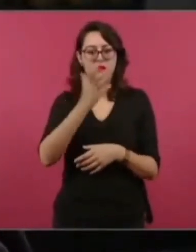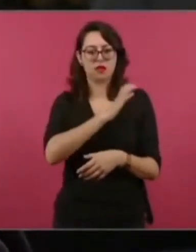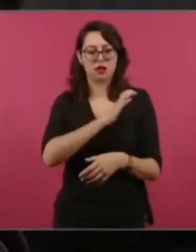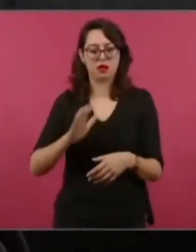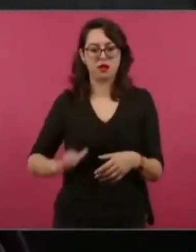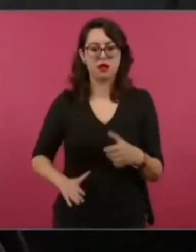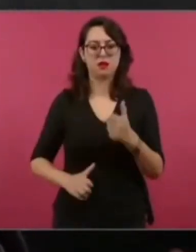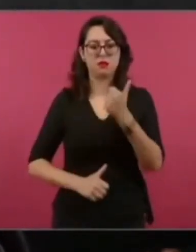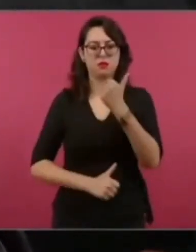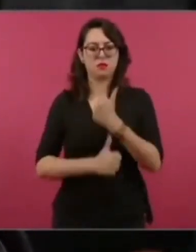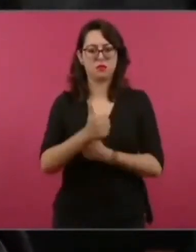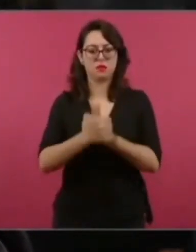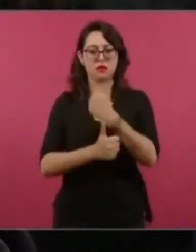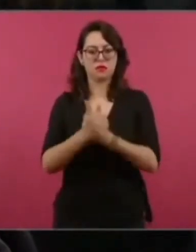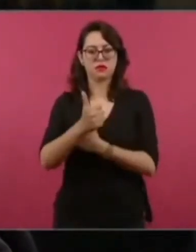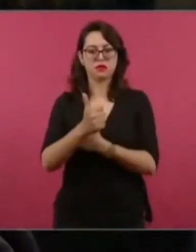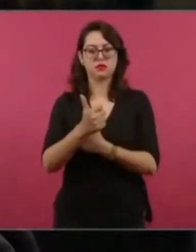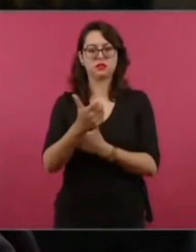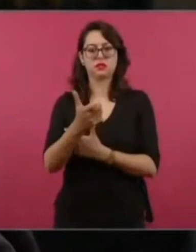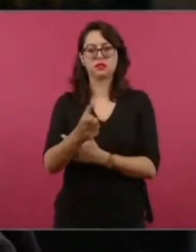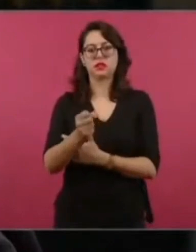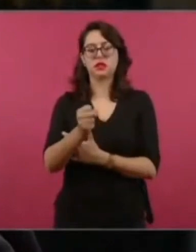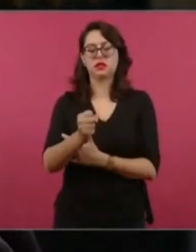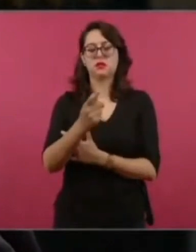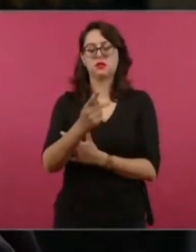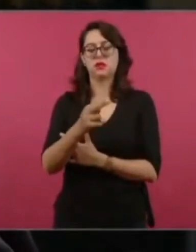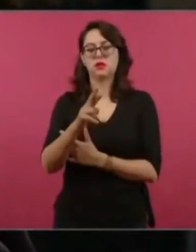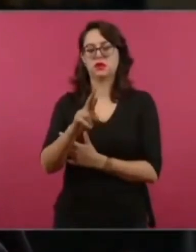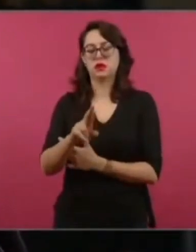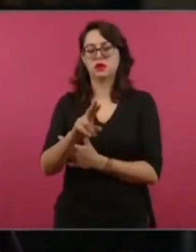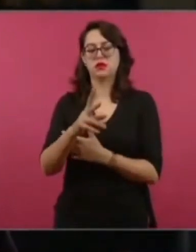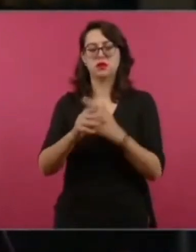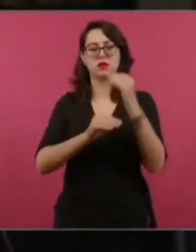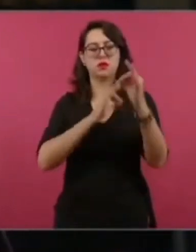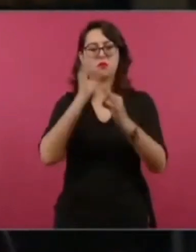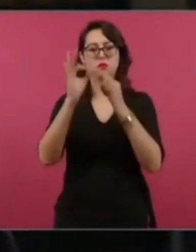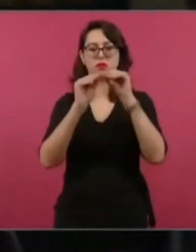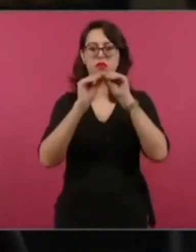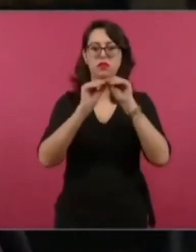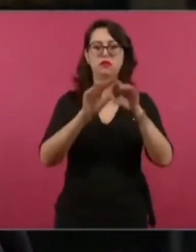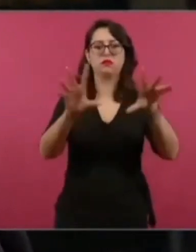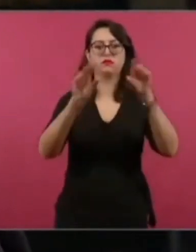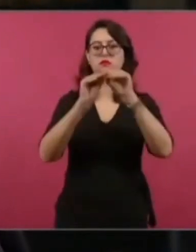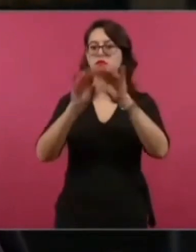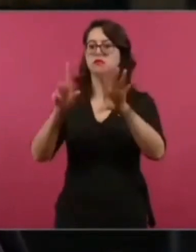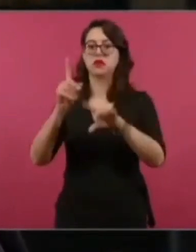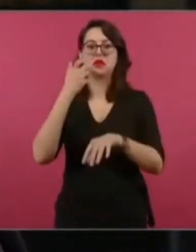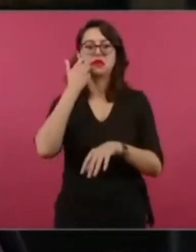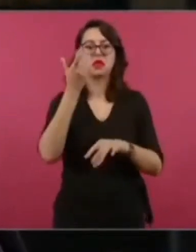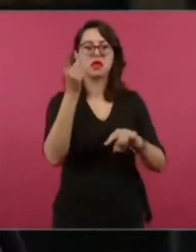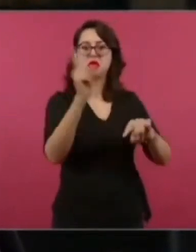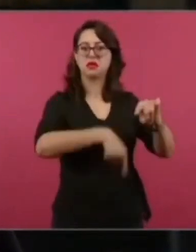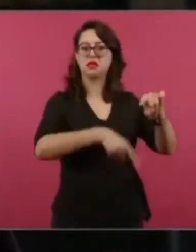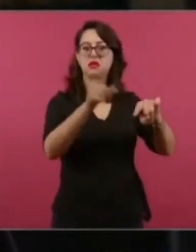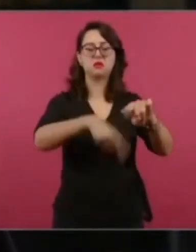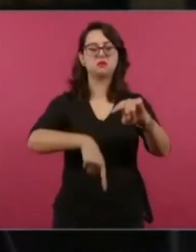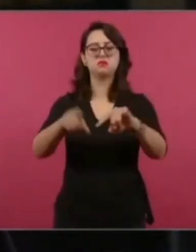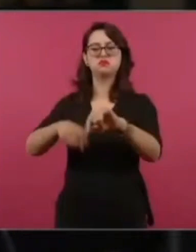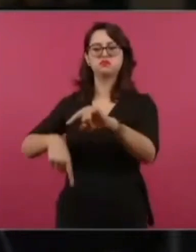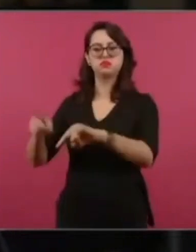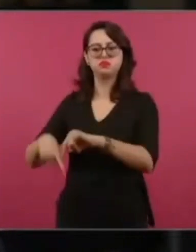el sistema público de radio y televisión de su gobierno por parte de el